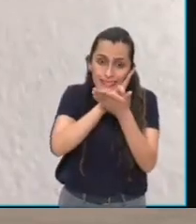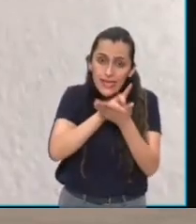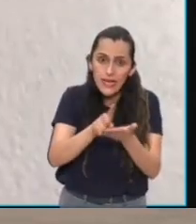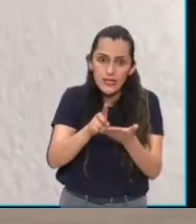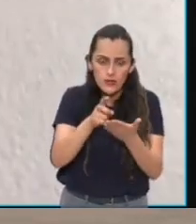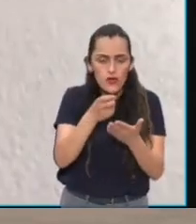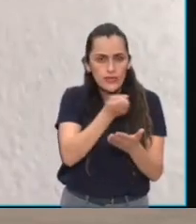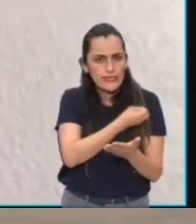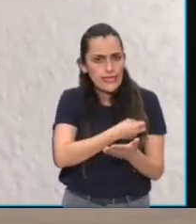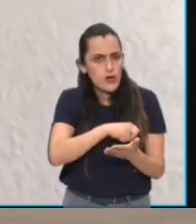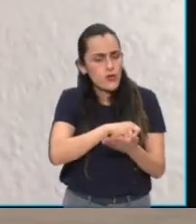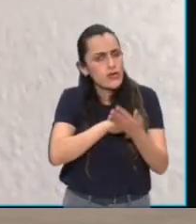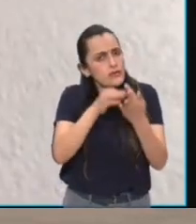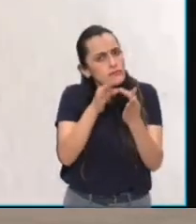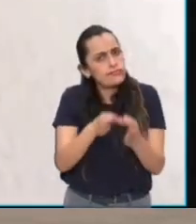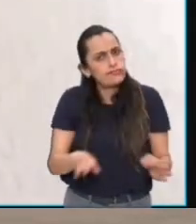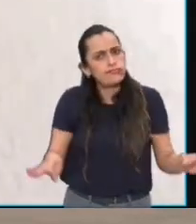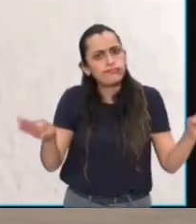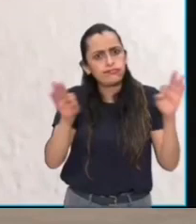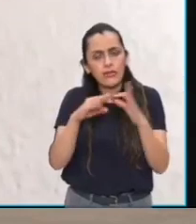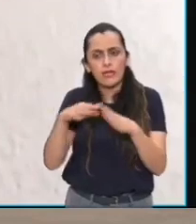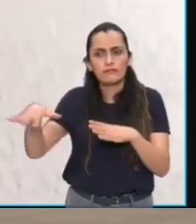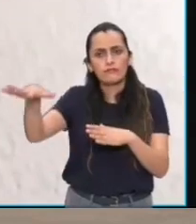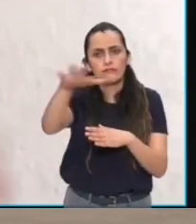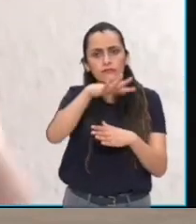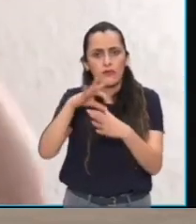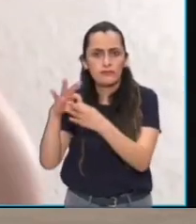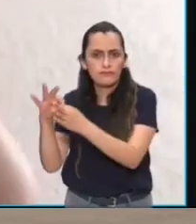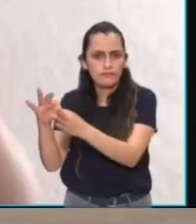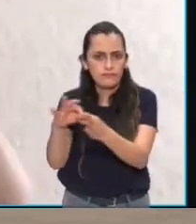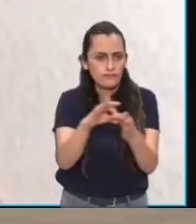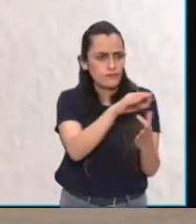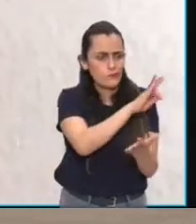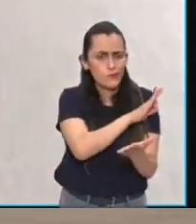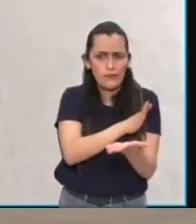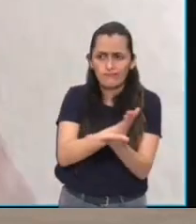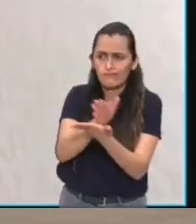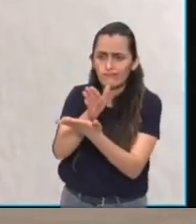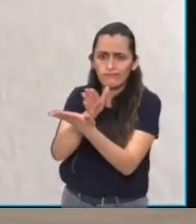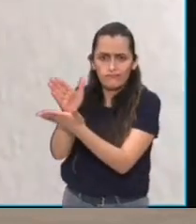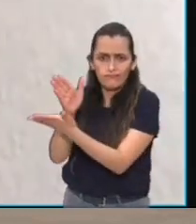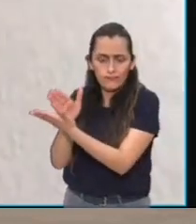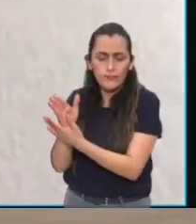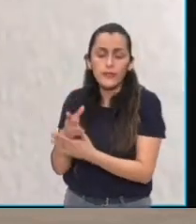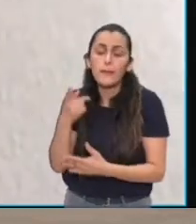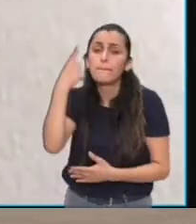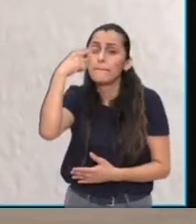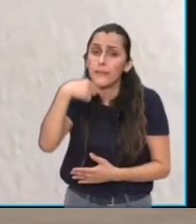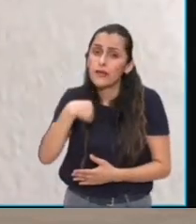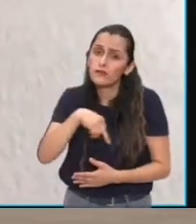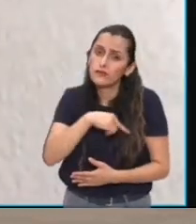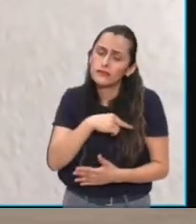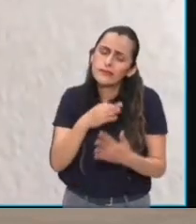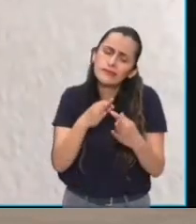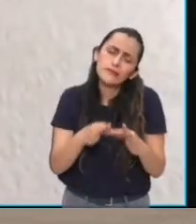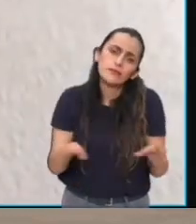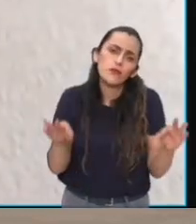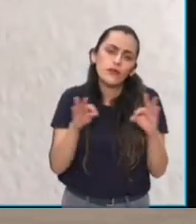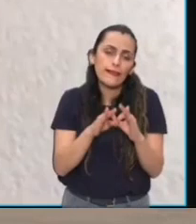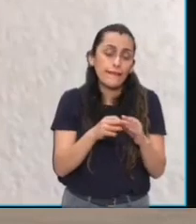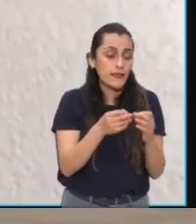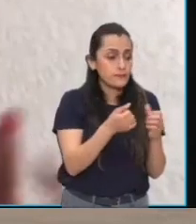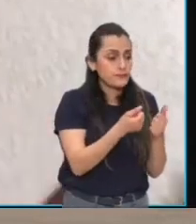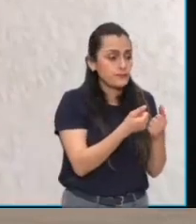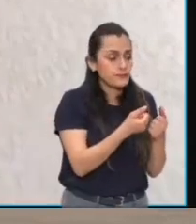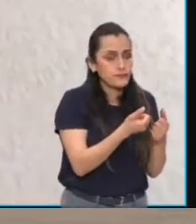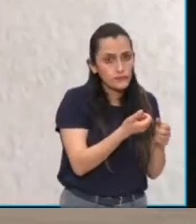tan importante. Y pues bueno, más que nada también para nosotros es sumamente importante que todas las clínicas